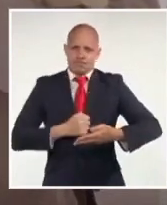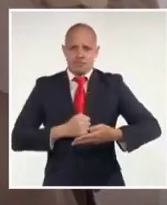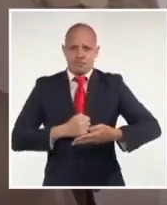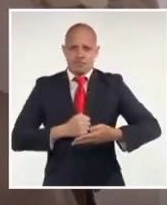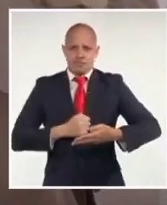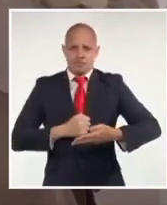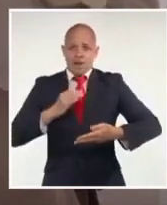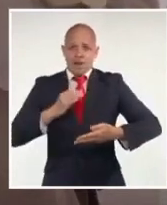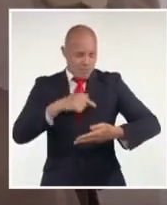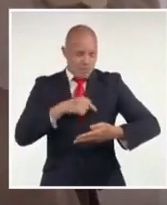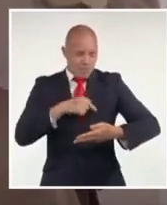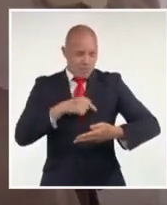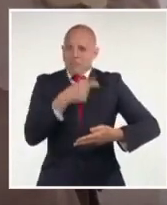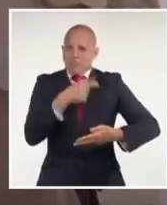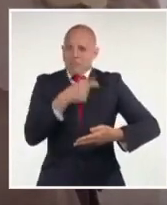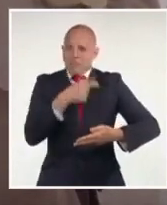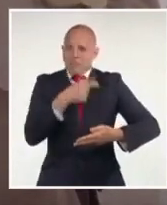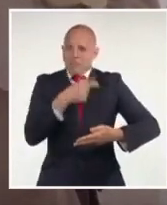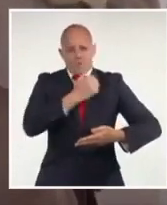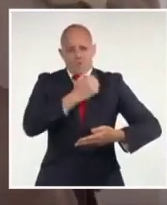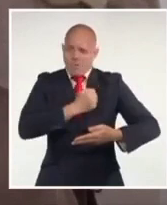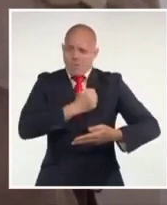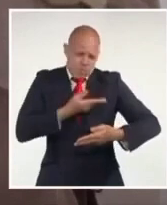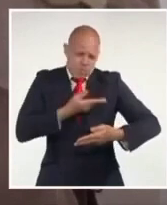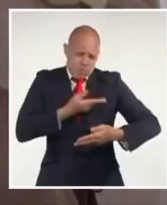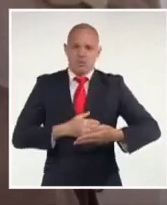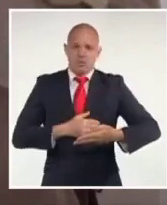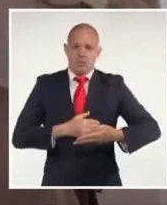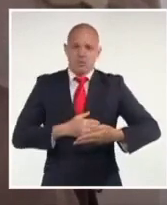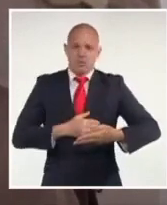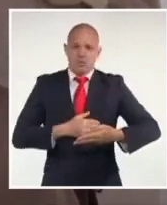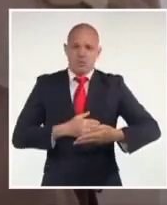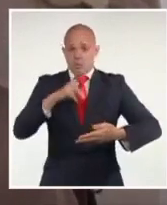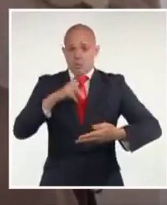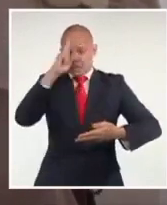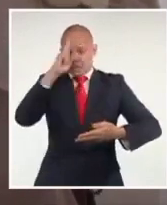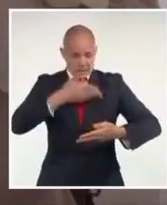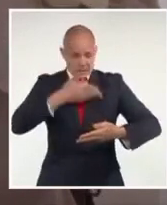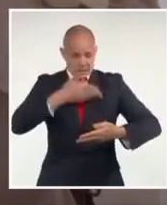más grande que el amor por los hijos, y que la salud de nuestros hijos